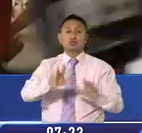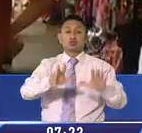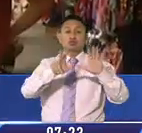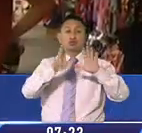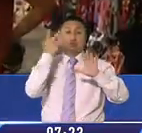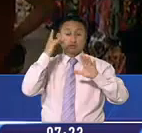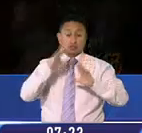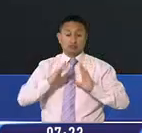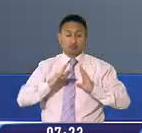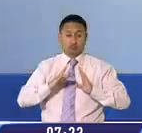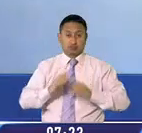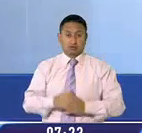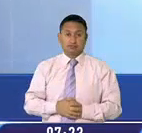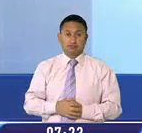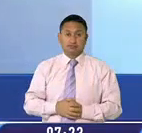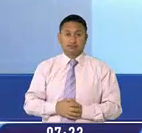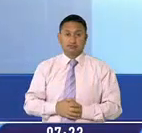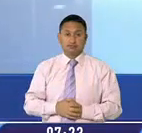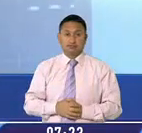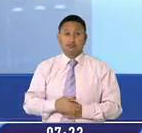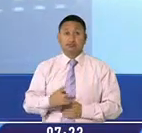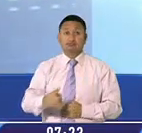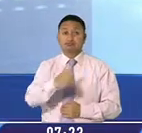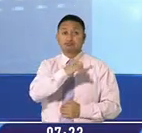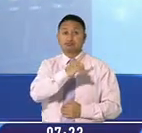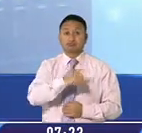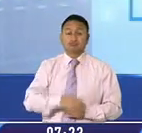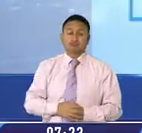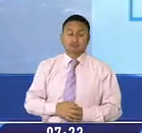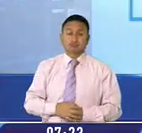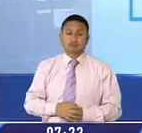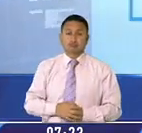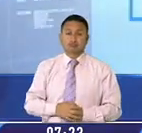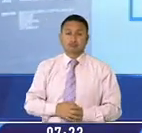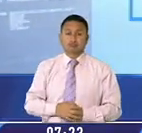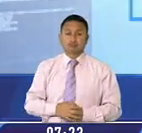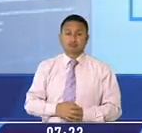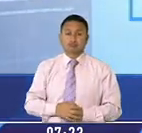En Guayaquil existen 12 puntos del IES para realizar